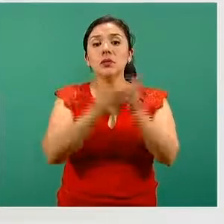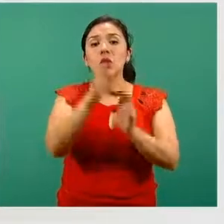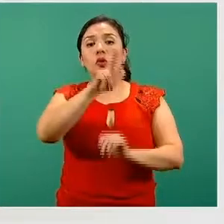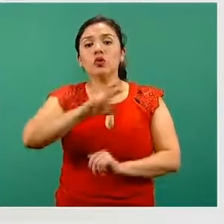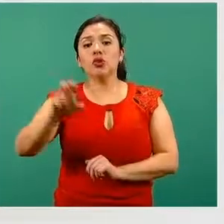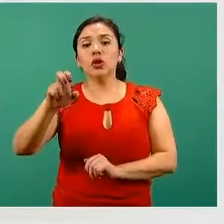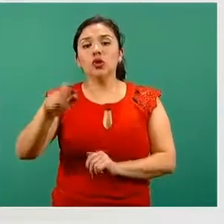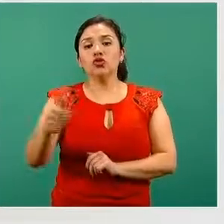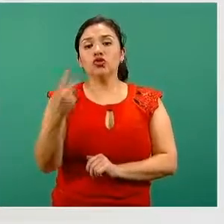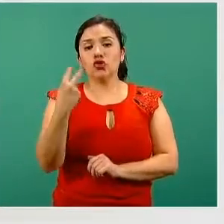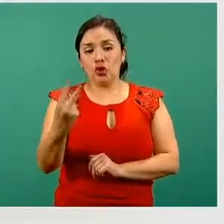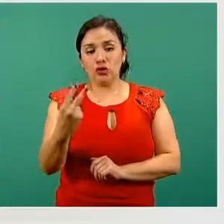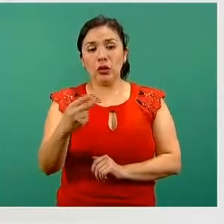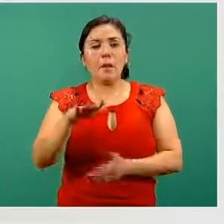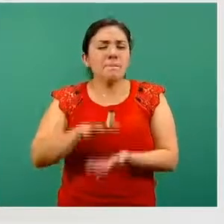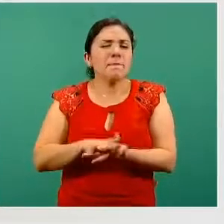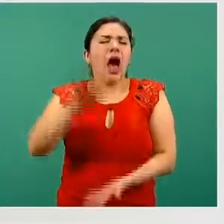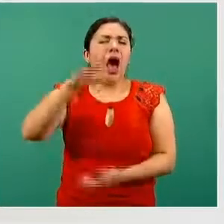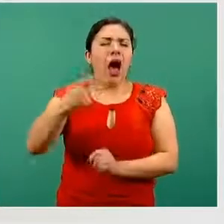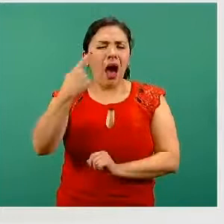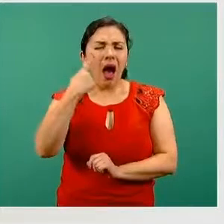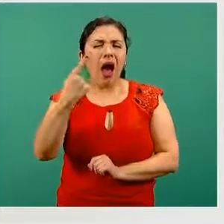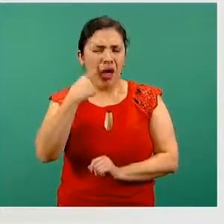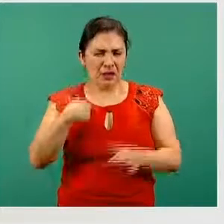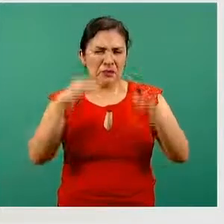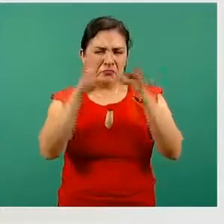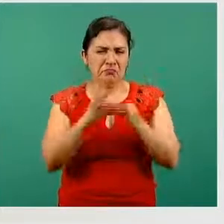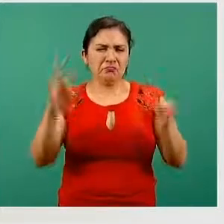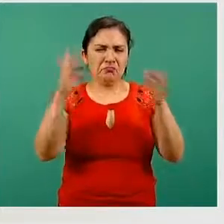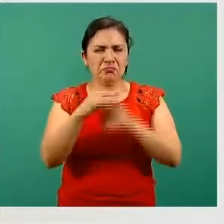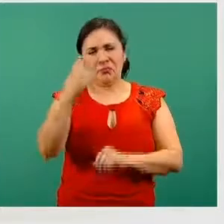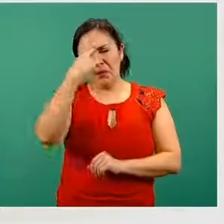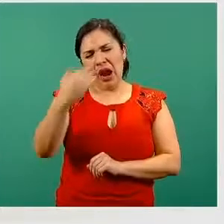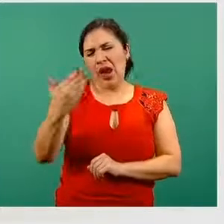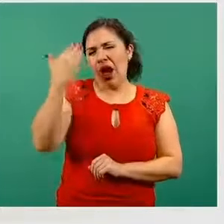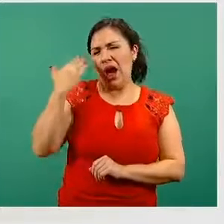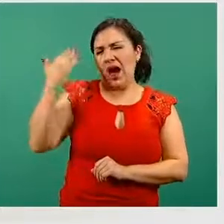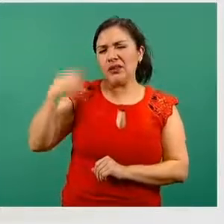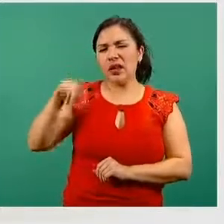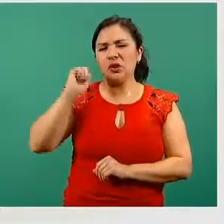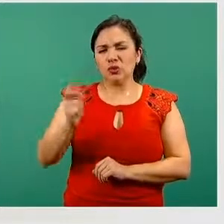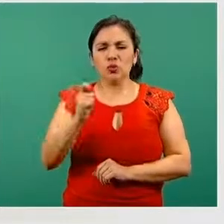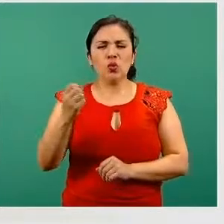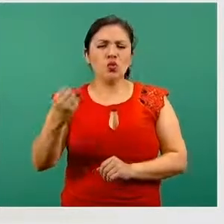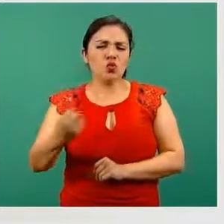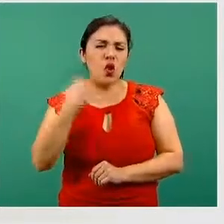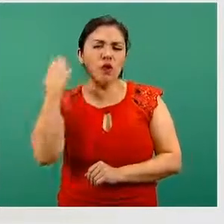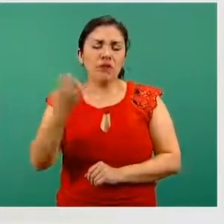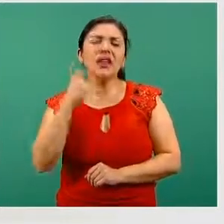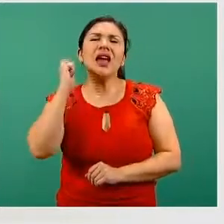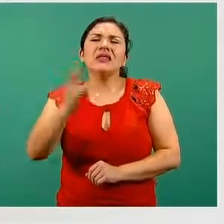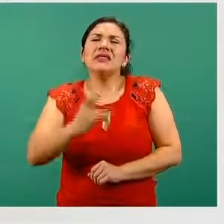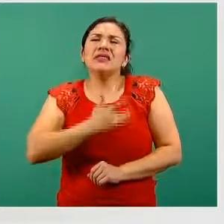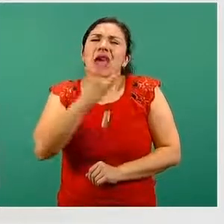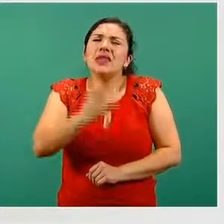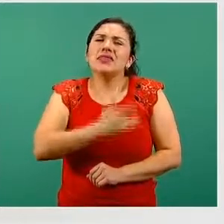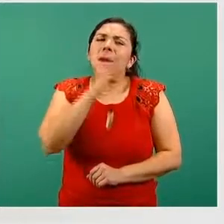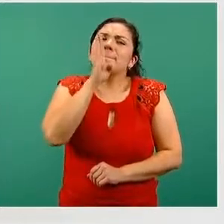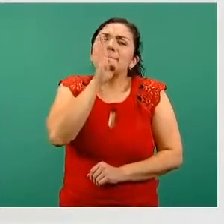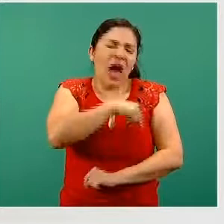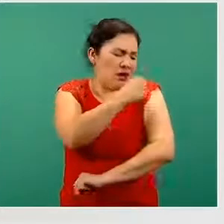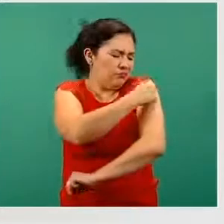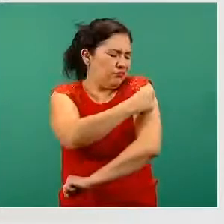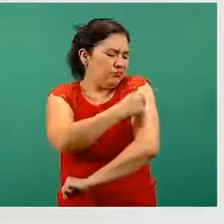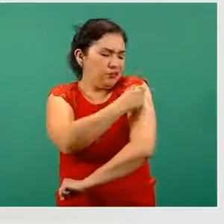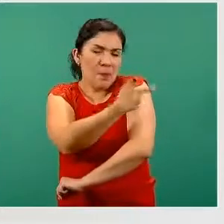11.812, que son la gran mayoría, lo hemos estado comentando en conferencias previas, son estas reacciones locales que se dan en el lugar de